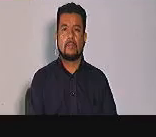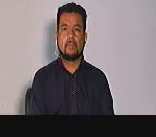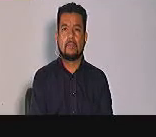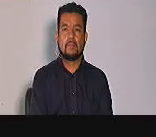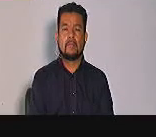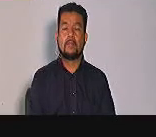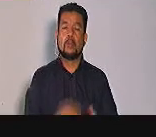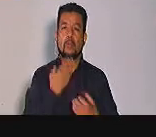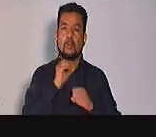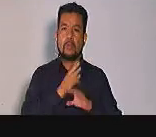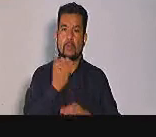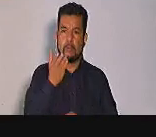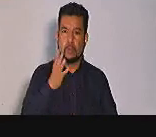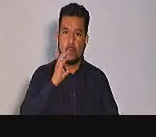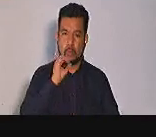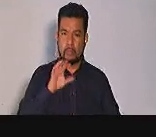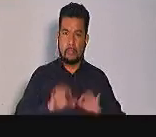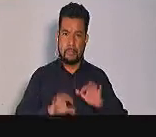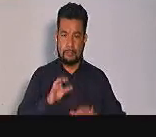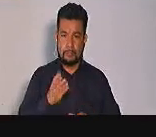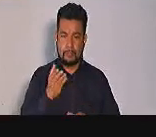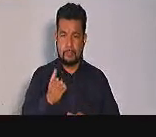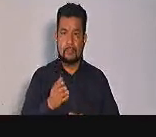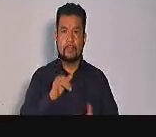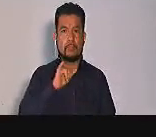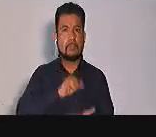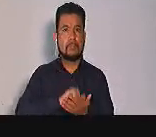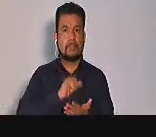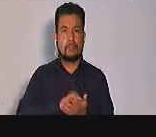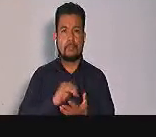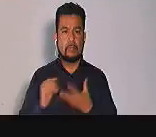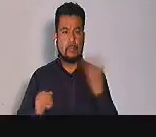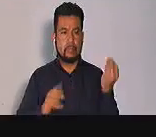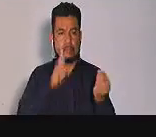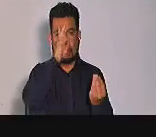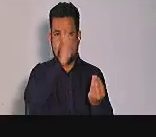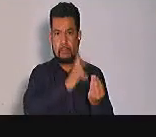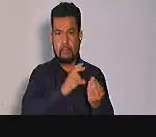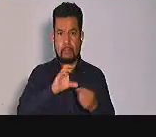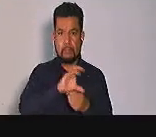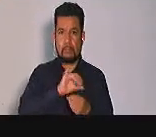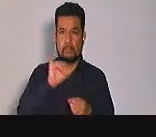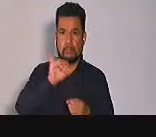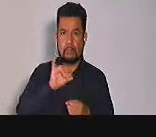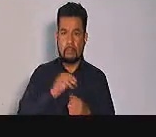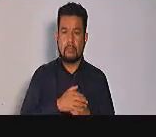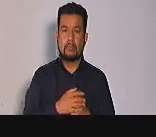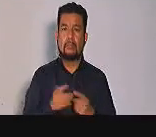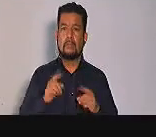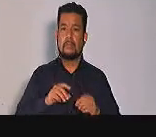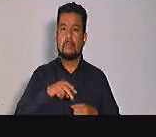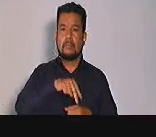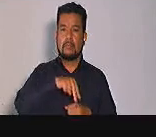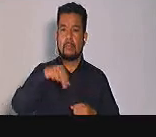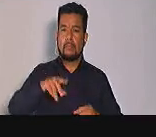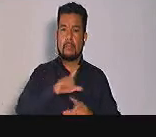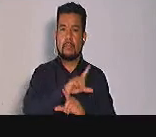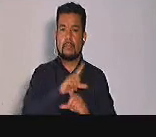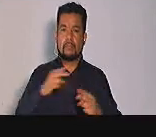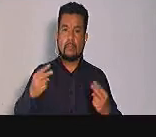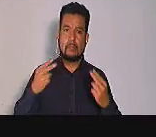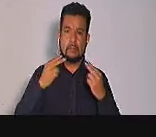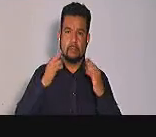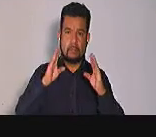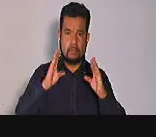Bueno, muy buenos días para su merced, señor secretario, y de igual manera para todos los honorables concejales de la ciudad de Ibagué y para la ciudadanía libres que nos